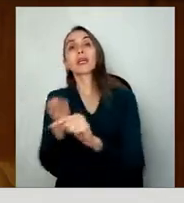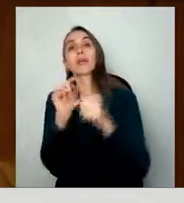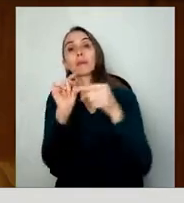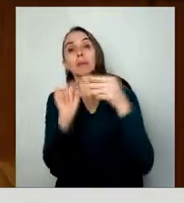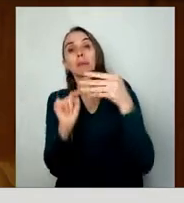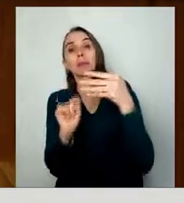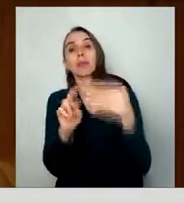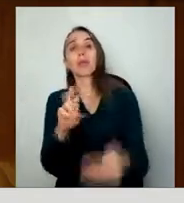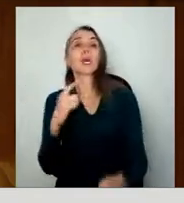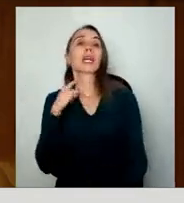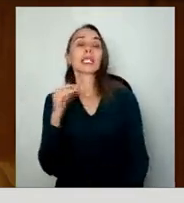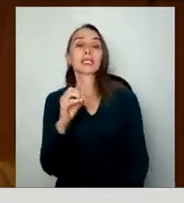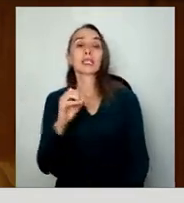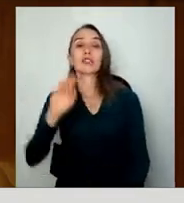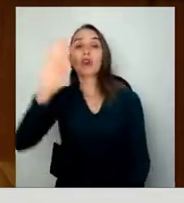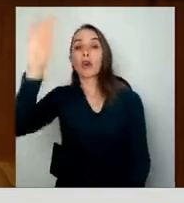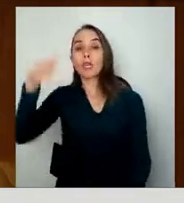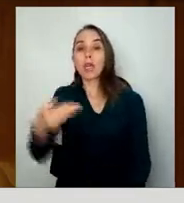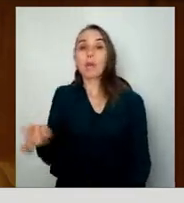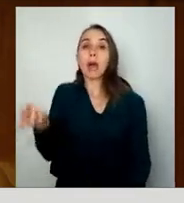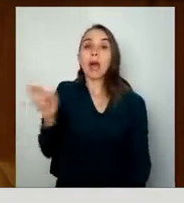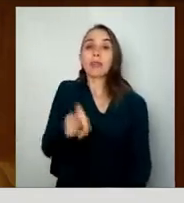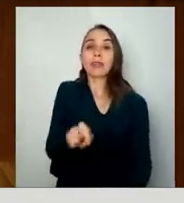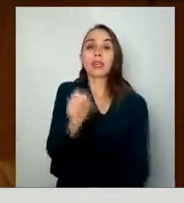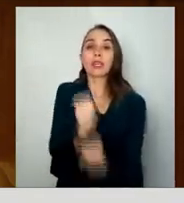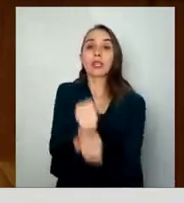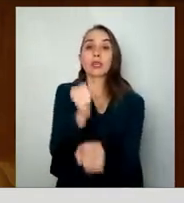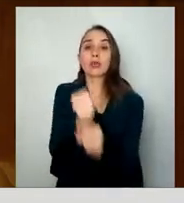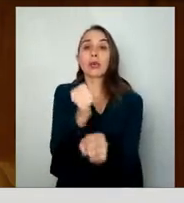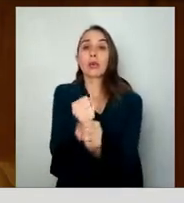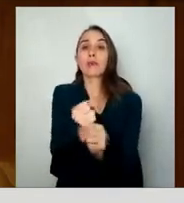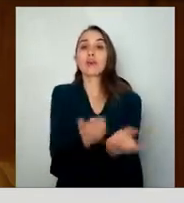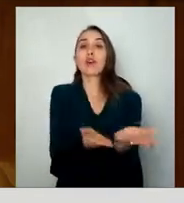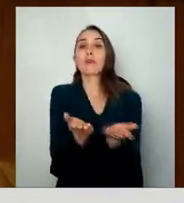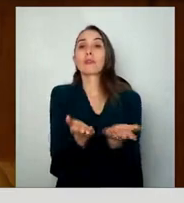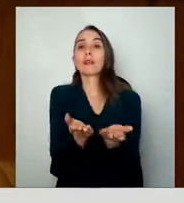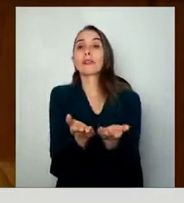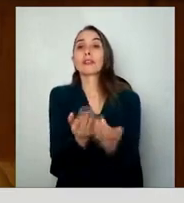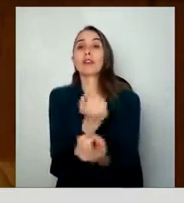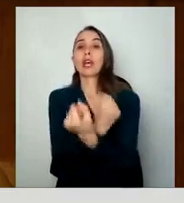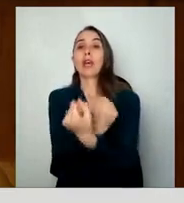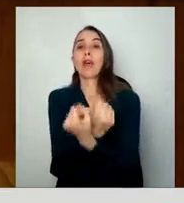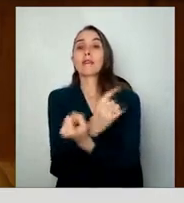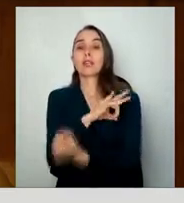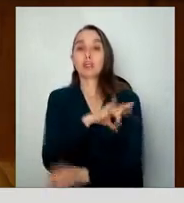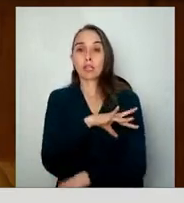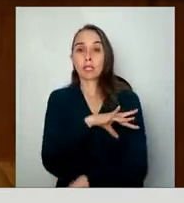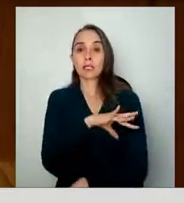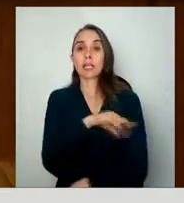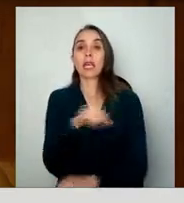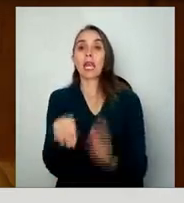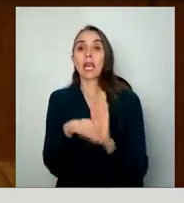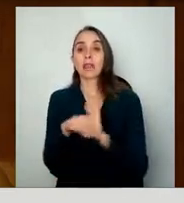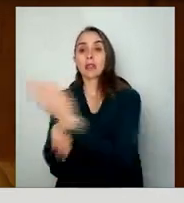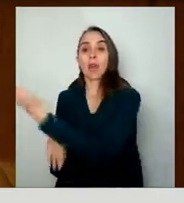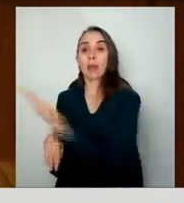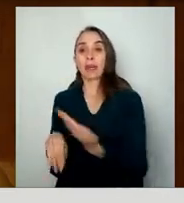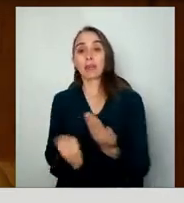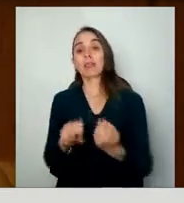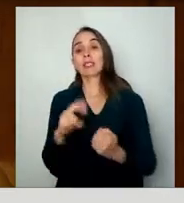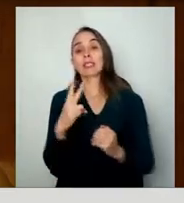ser llamado nuevamente al servicio en carabineros de chile en segundo trámite constitucional y primer trámite